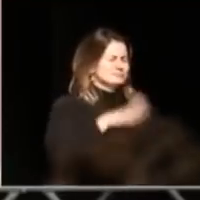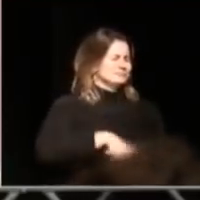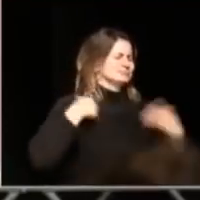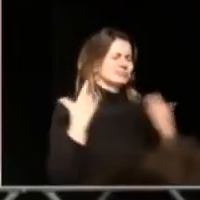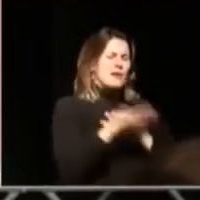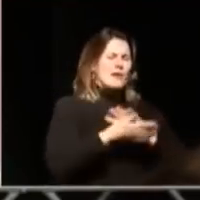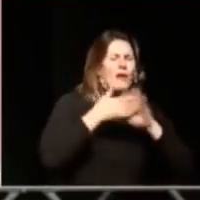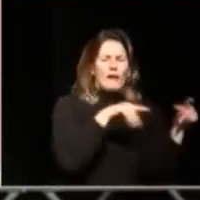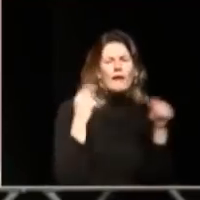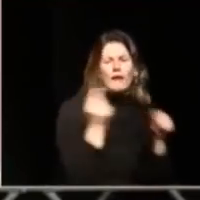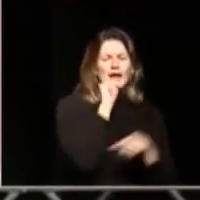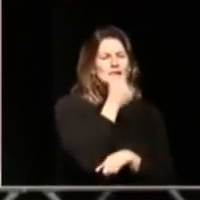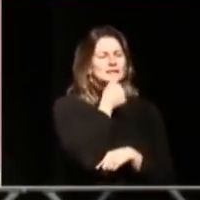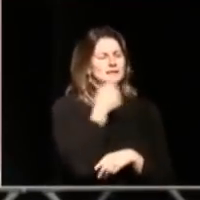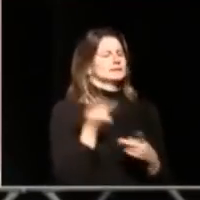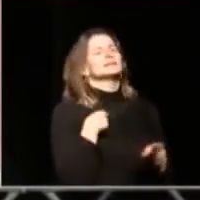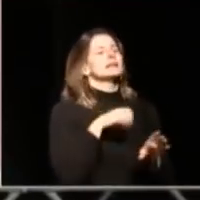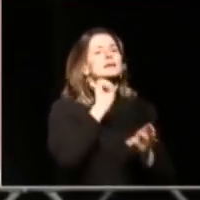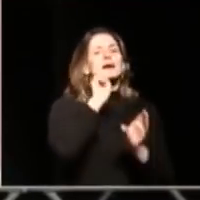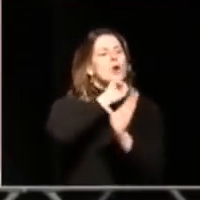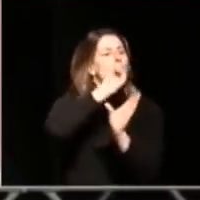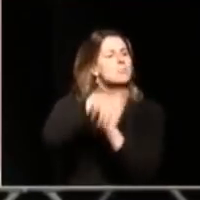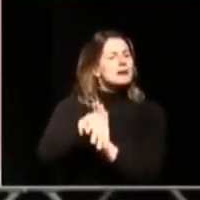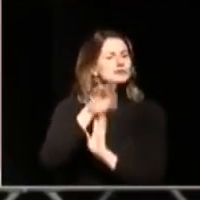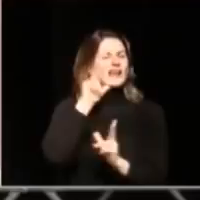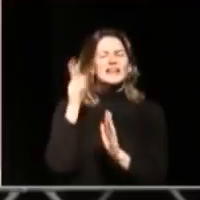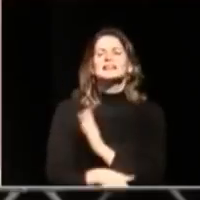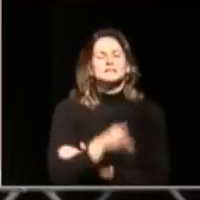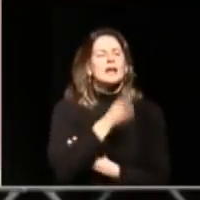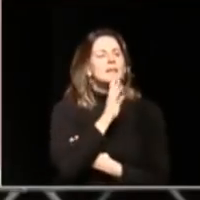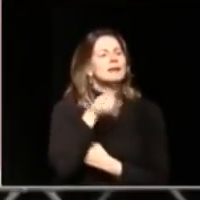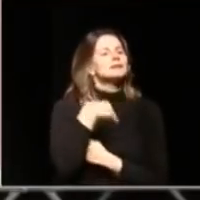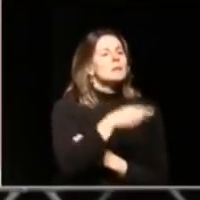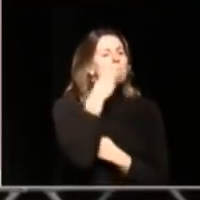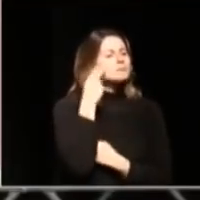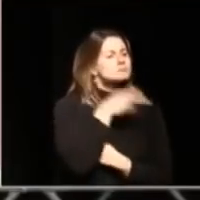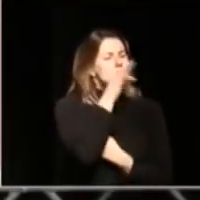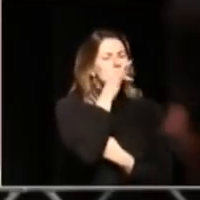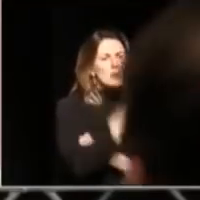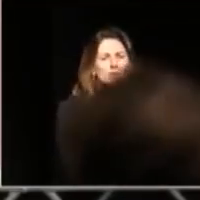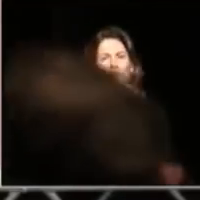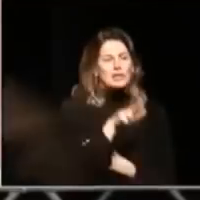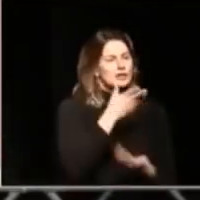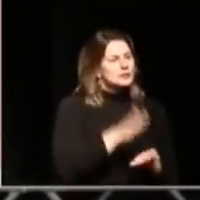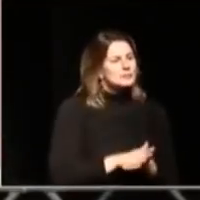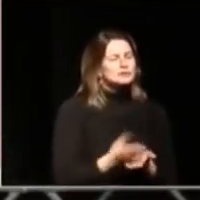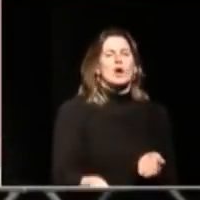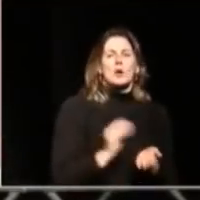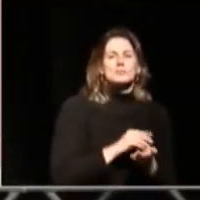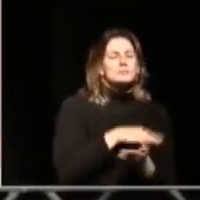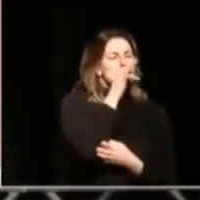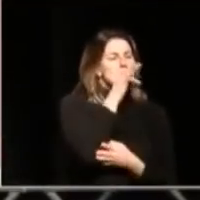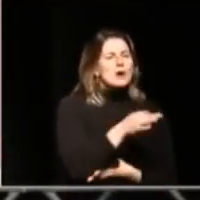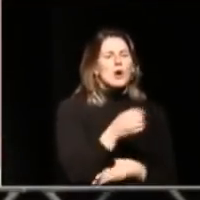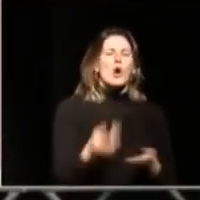discutiendo quién se tiene que quedar en el basurero de la historia, ¿después de eso qué? ¿Una promesa de 18 meses? ¿Una promesa de una nueva